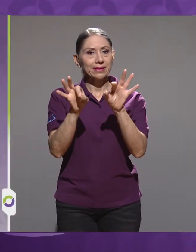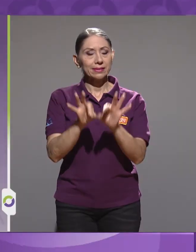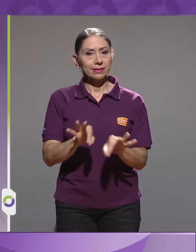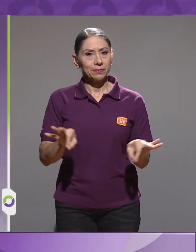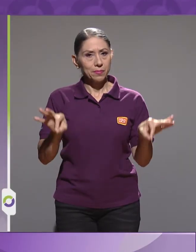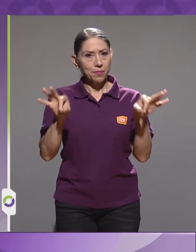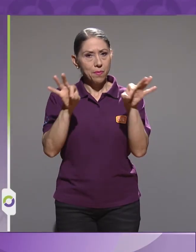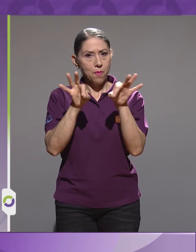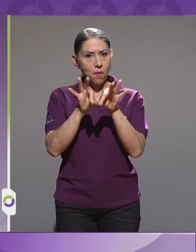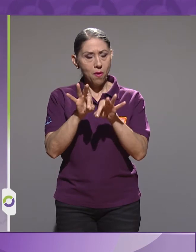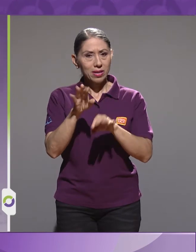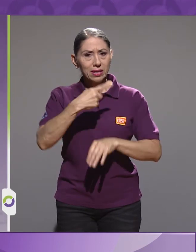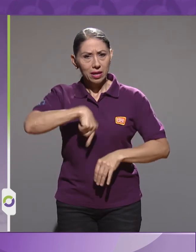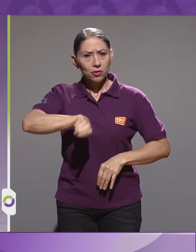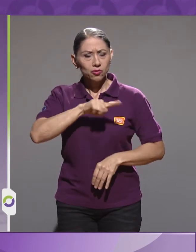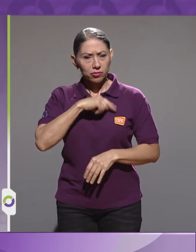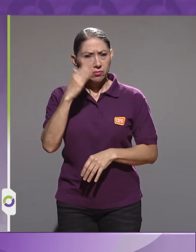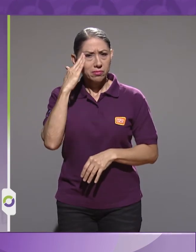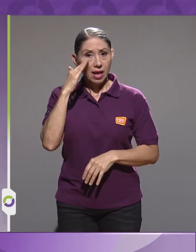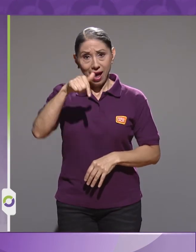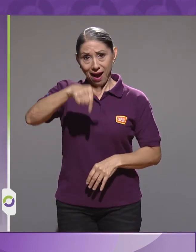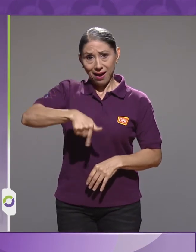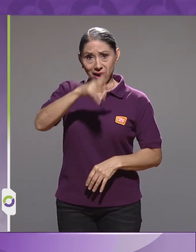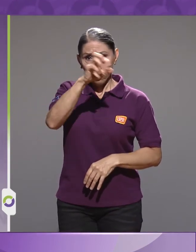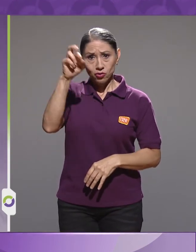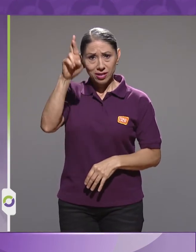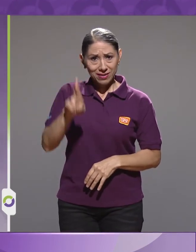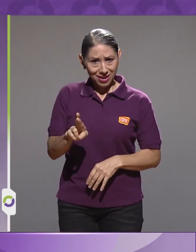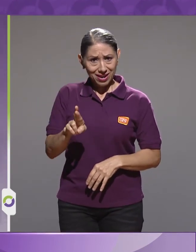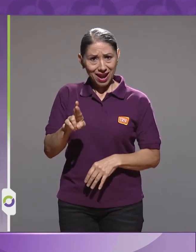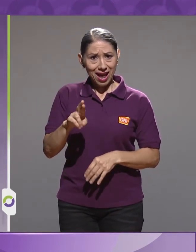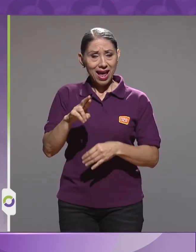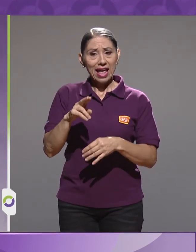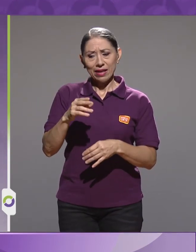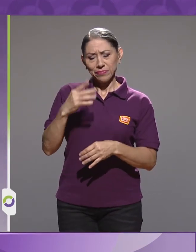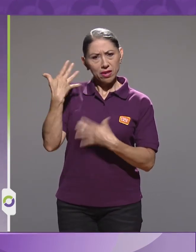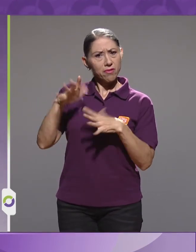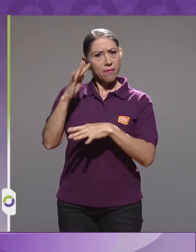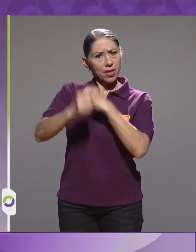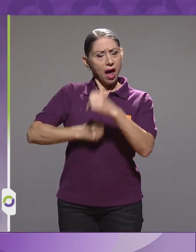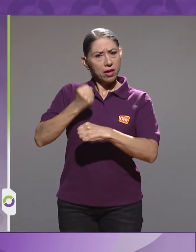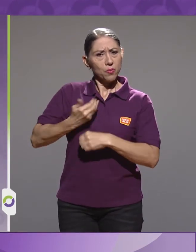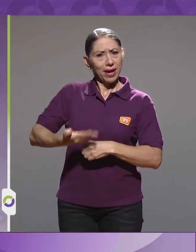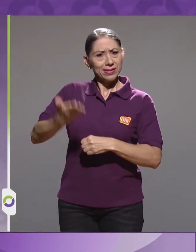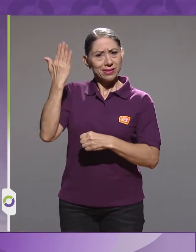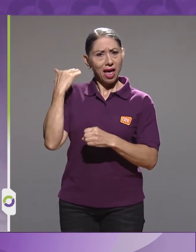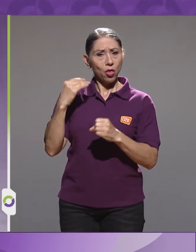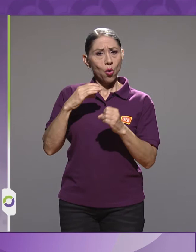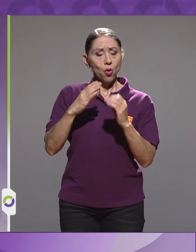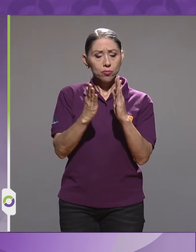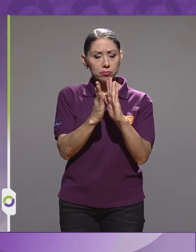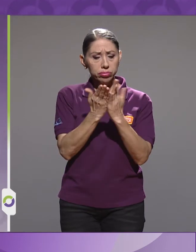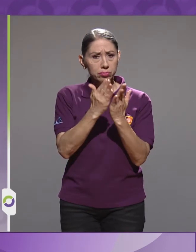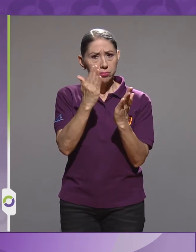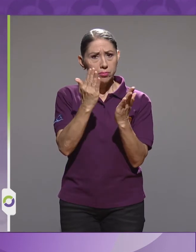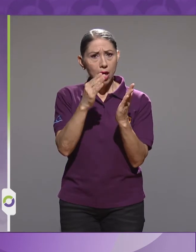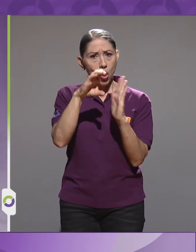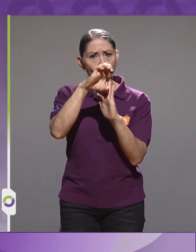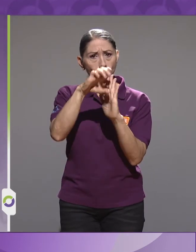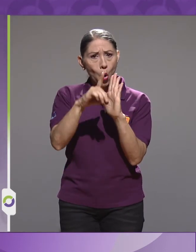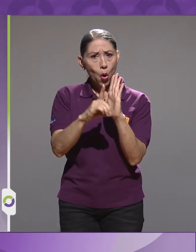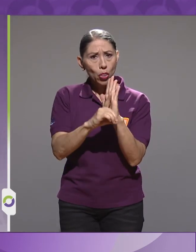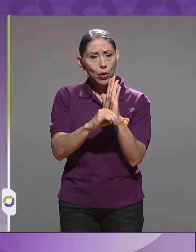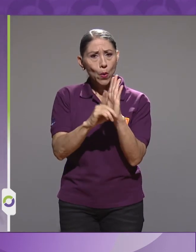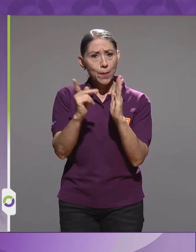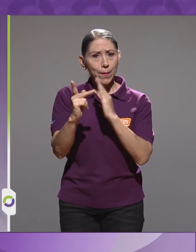Es importante que conozcamos que acá en Costa Rica se hizo una adición el año pasado al Código Penal en